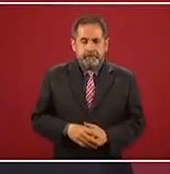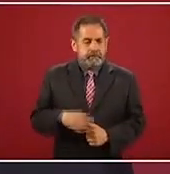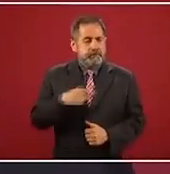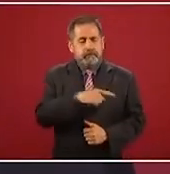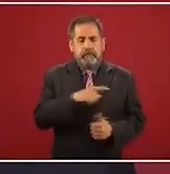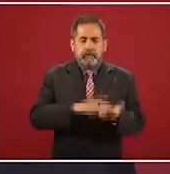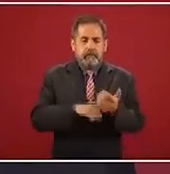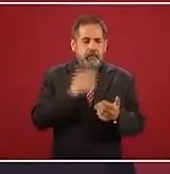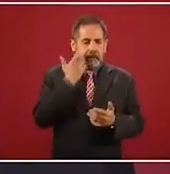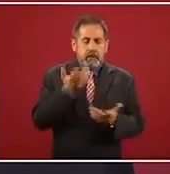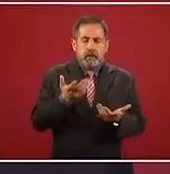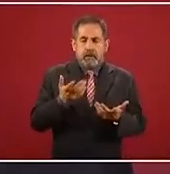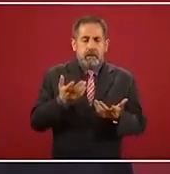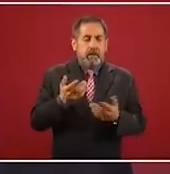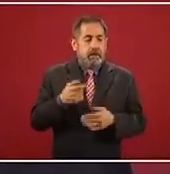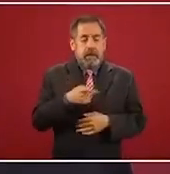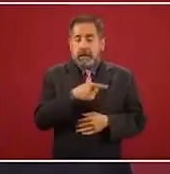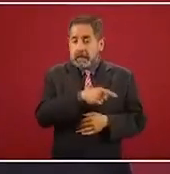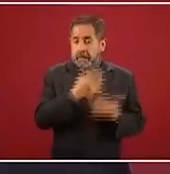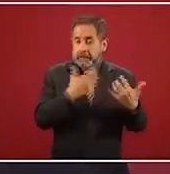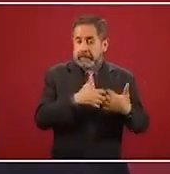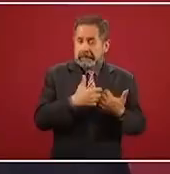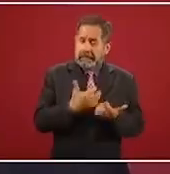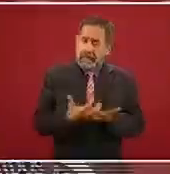obtenían jugosísimas